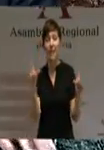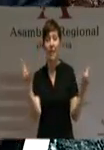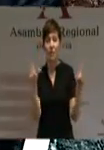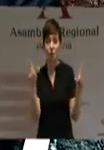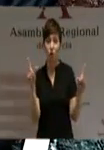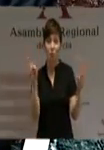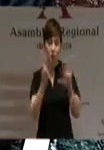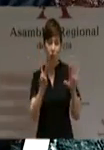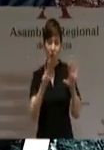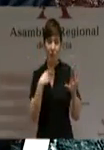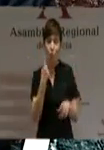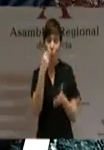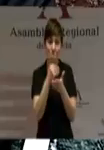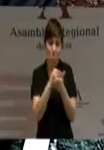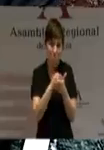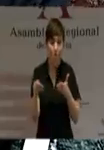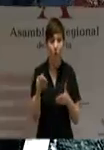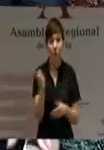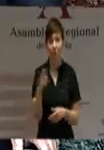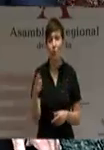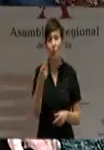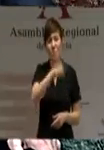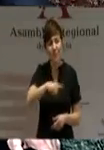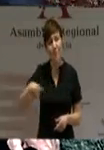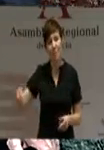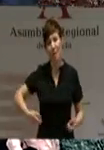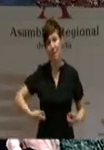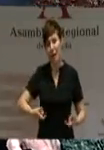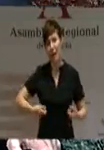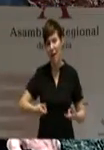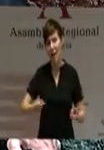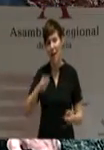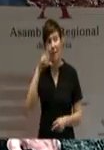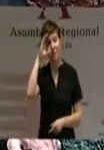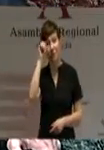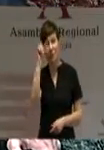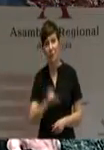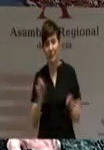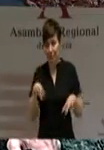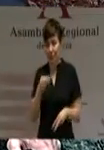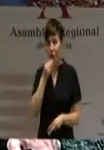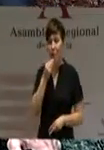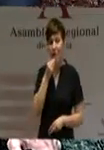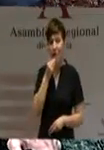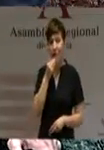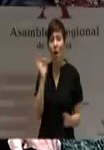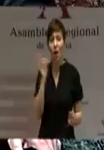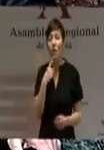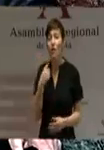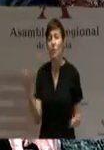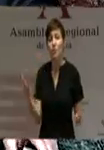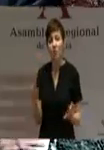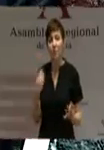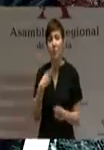costar 1 millón de euros al mes? ¿Que se alimenten de su segura omnipresencia televisiva en un medio costeado por todos